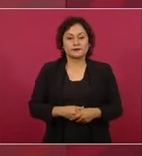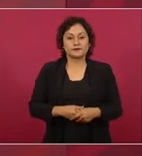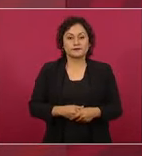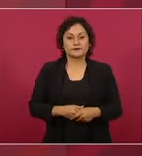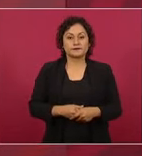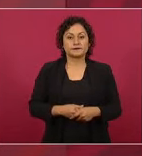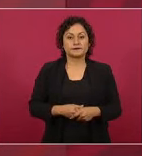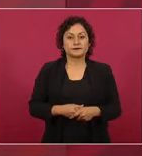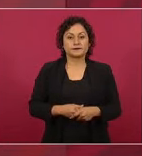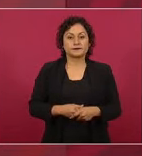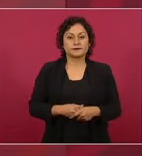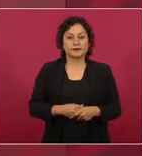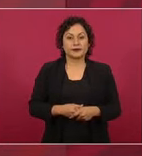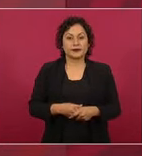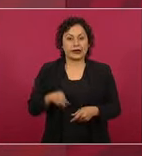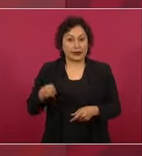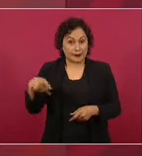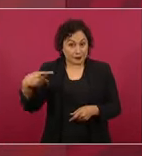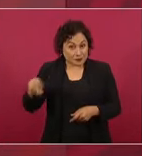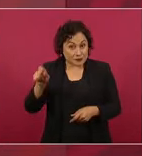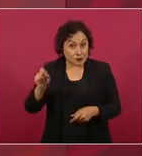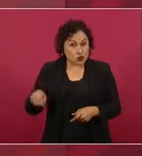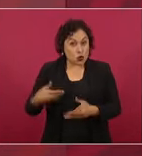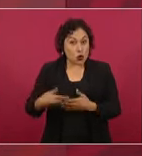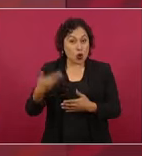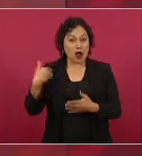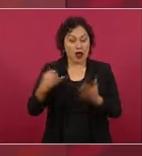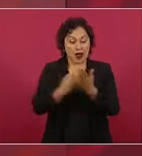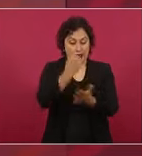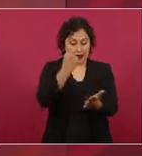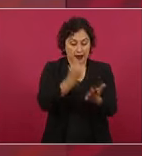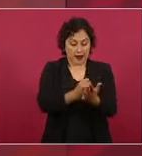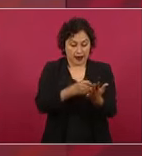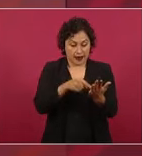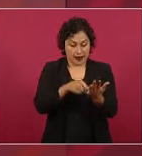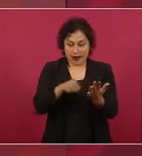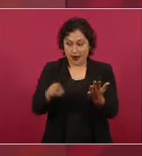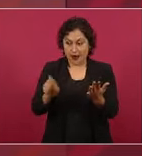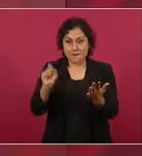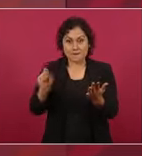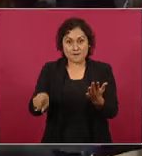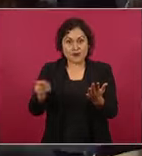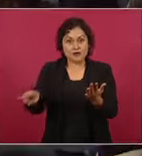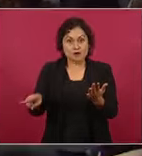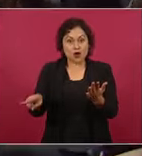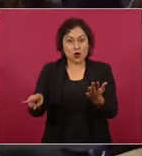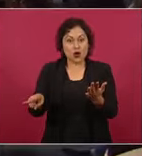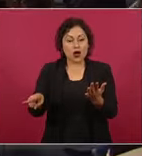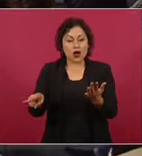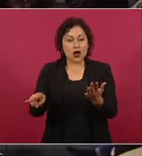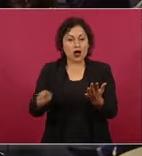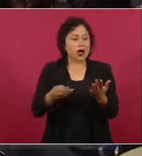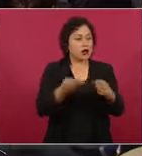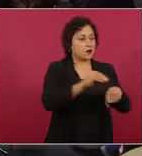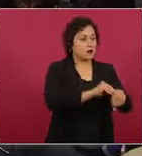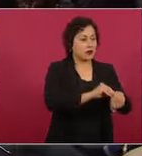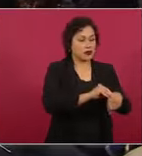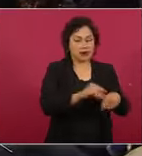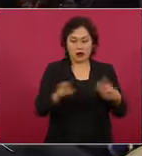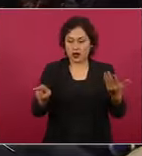de su acuerdo, de su criterio, porque ya habían cambiado las cosas, ya habían hablado con ellos,